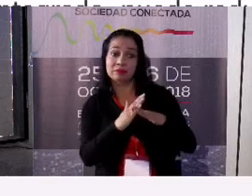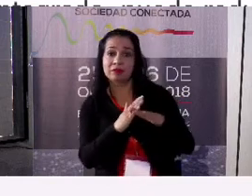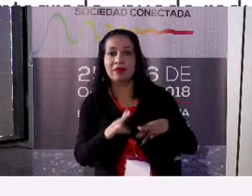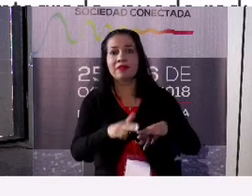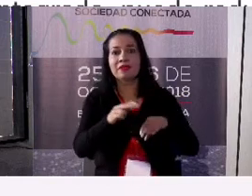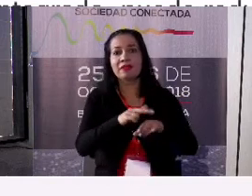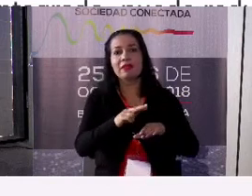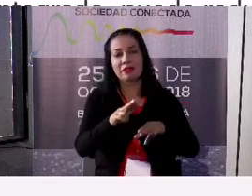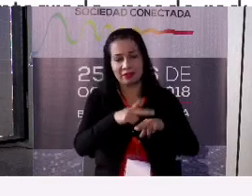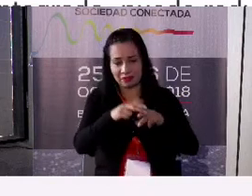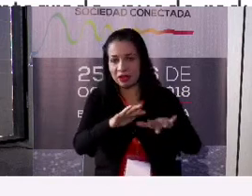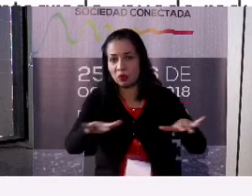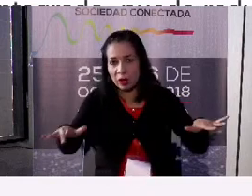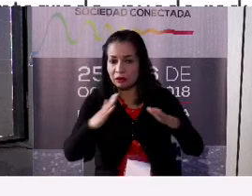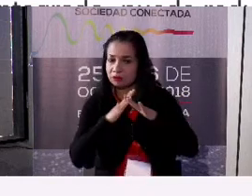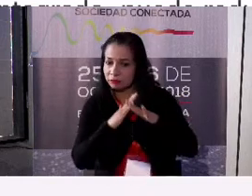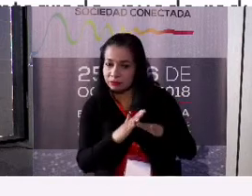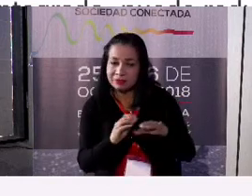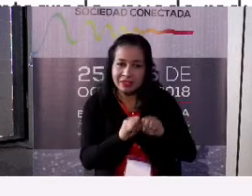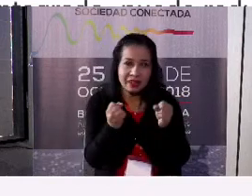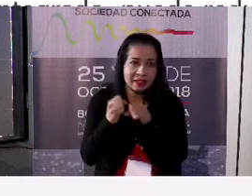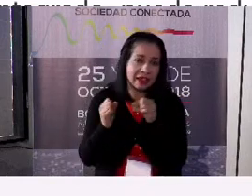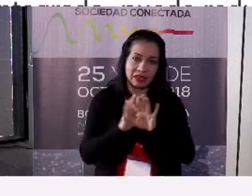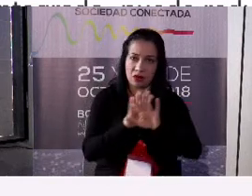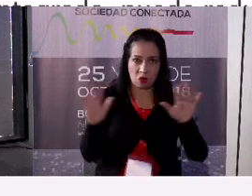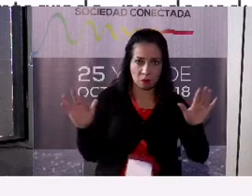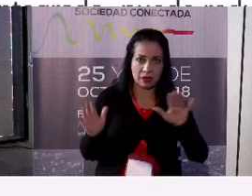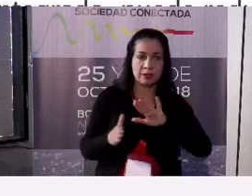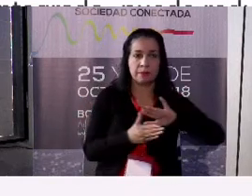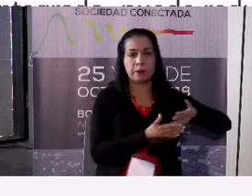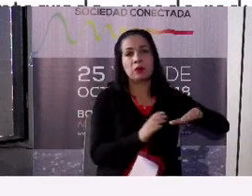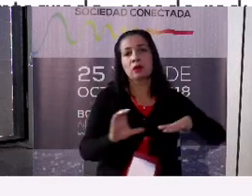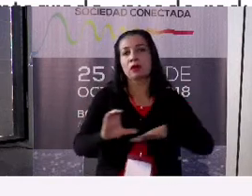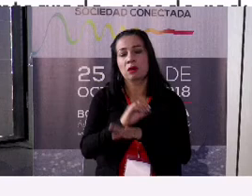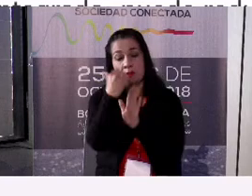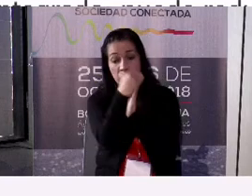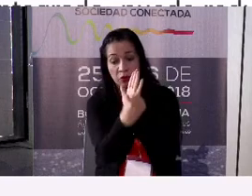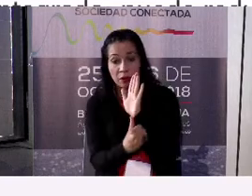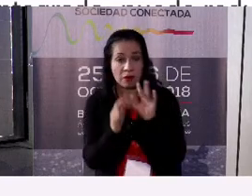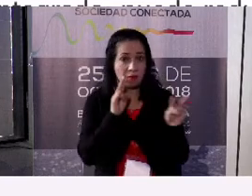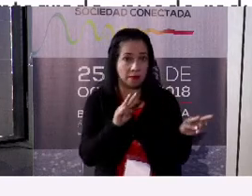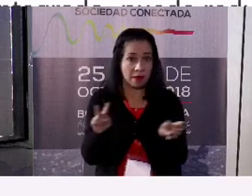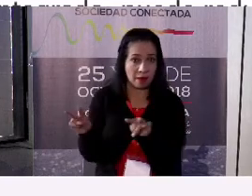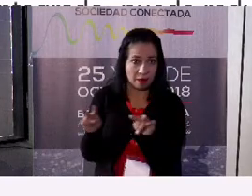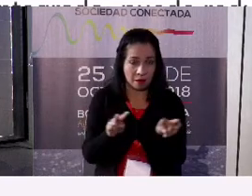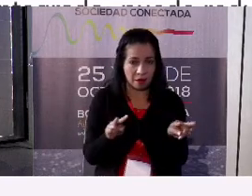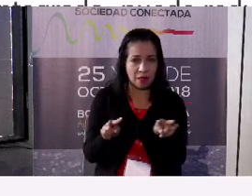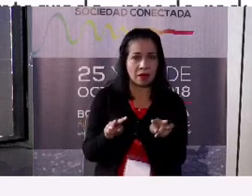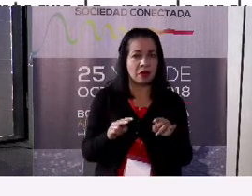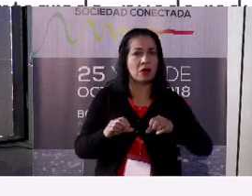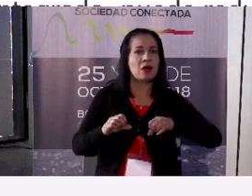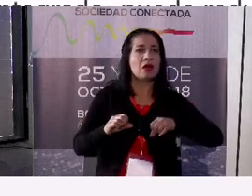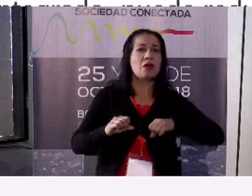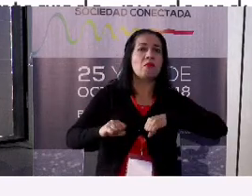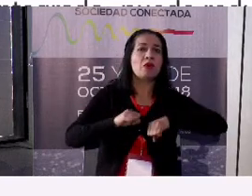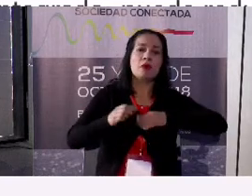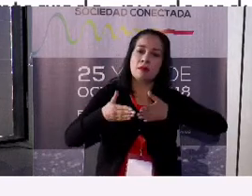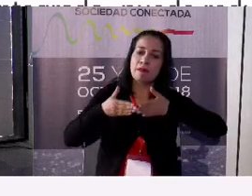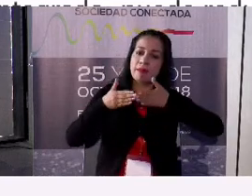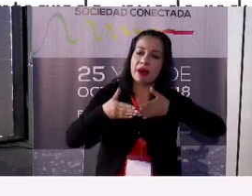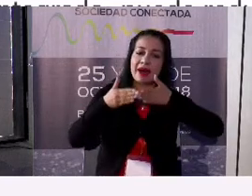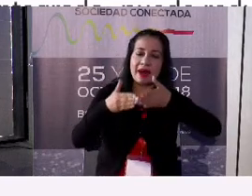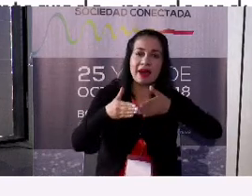eh software de reconocimiento de patrones pueden rastrear el movimiento de los barcos de